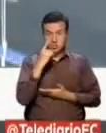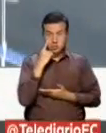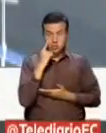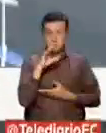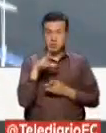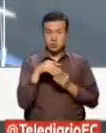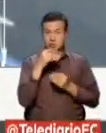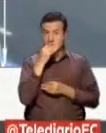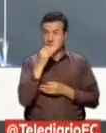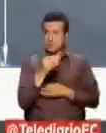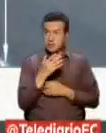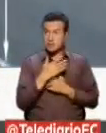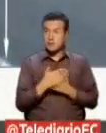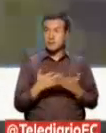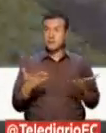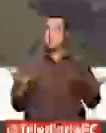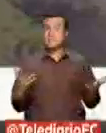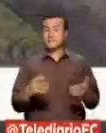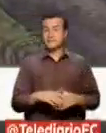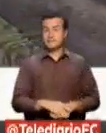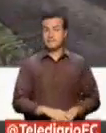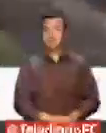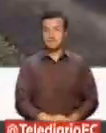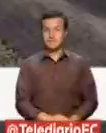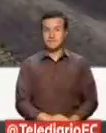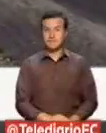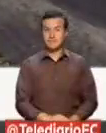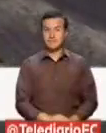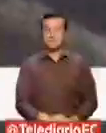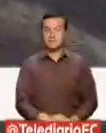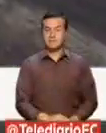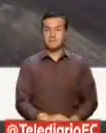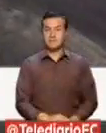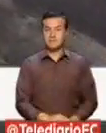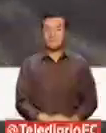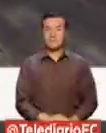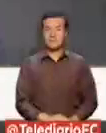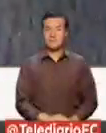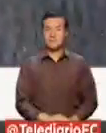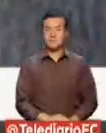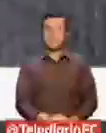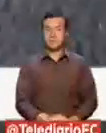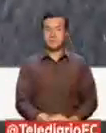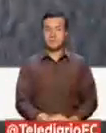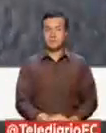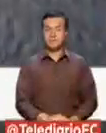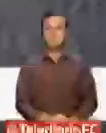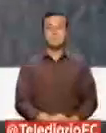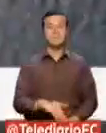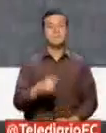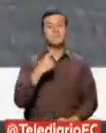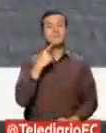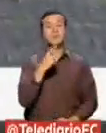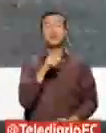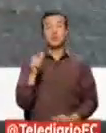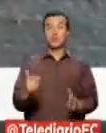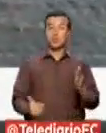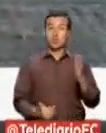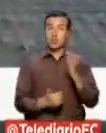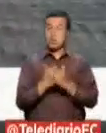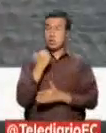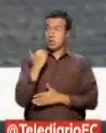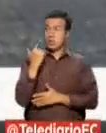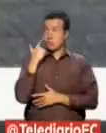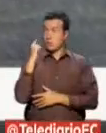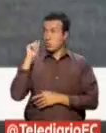escala real de la aerodinámica. Según los productores, la nueva creación del Apus